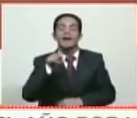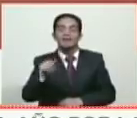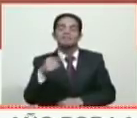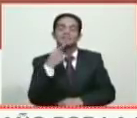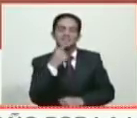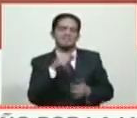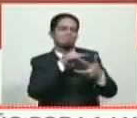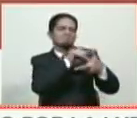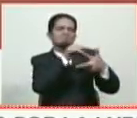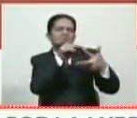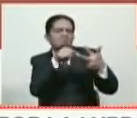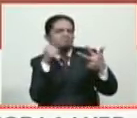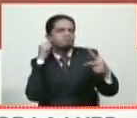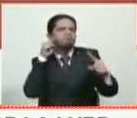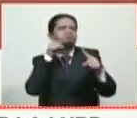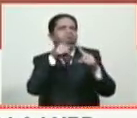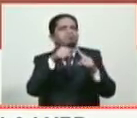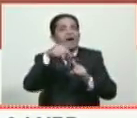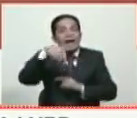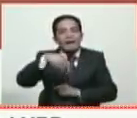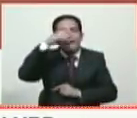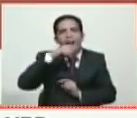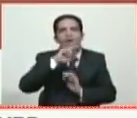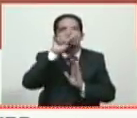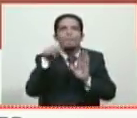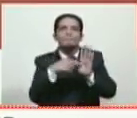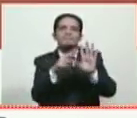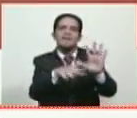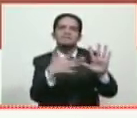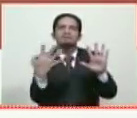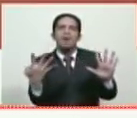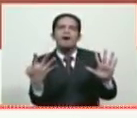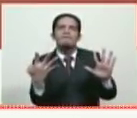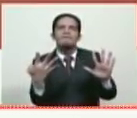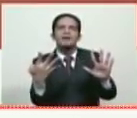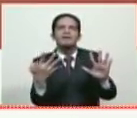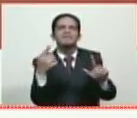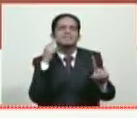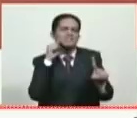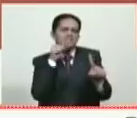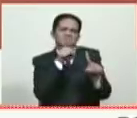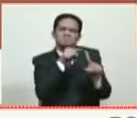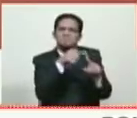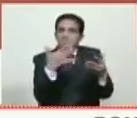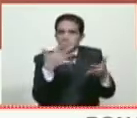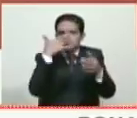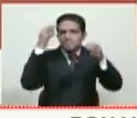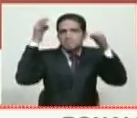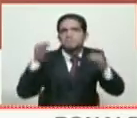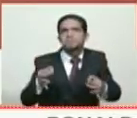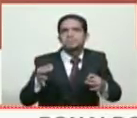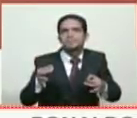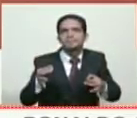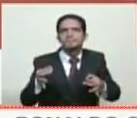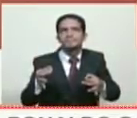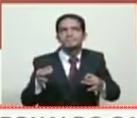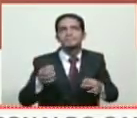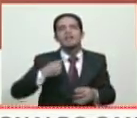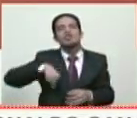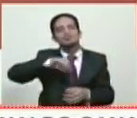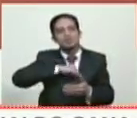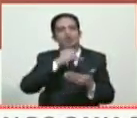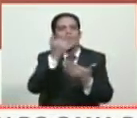líneas maestras para el año 2019 y en esas líneas maestras está la consolidación definitiva de nuestro